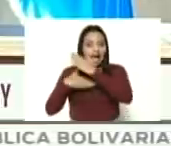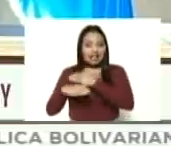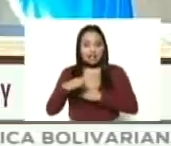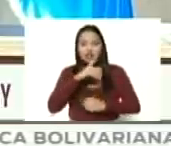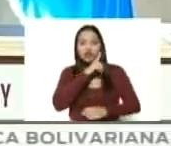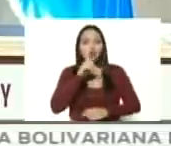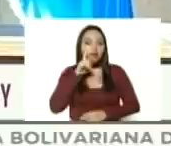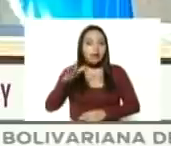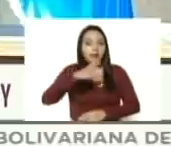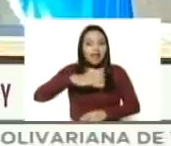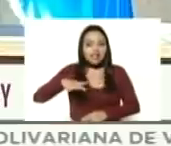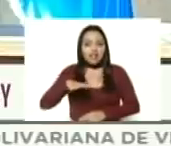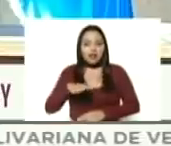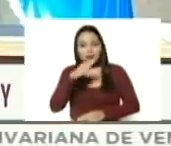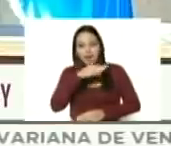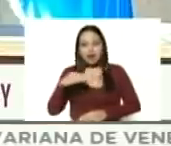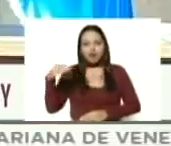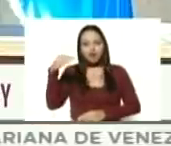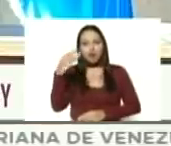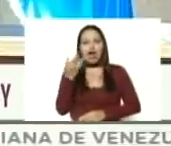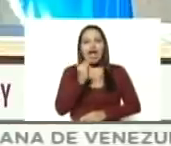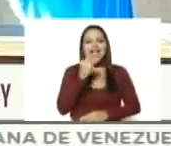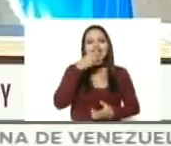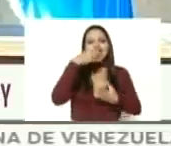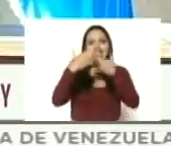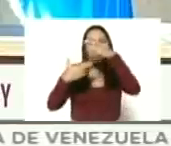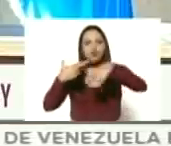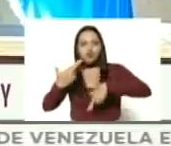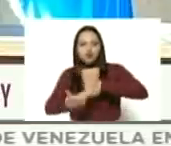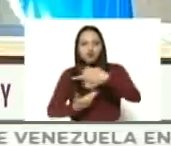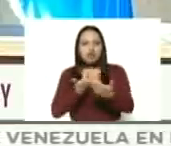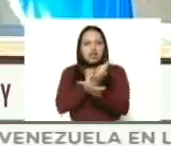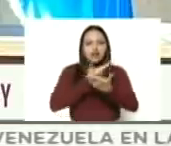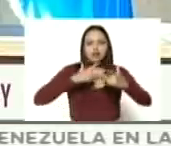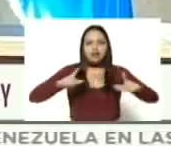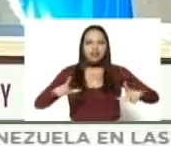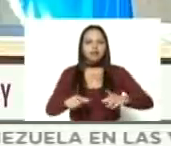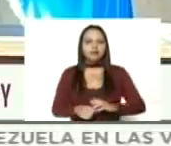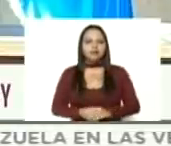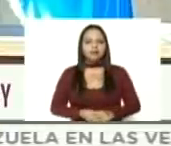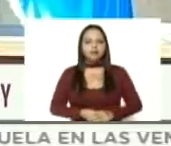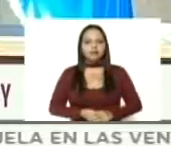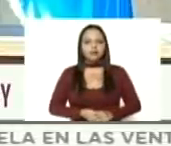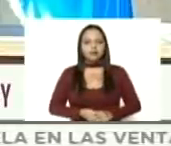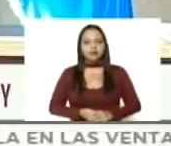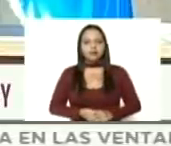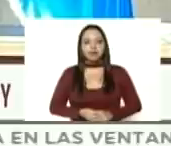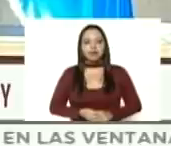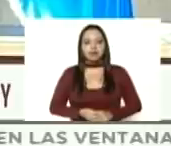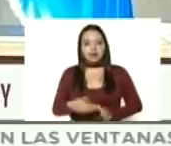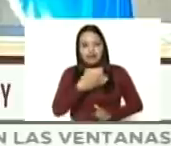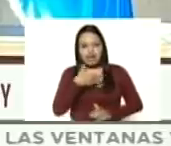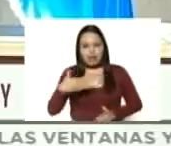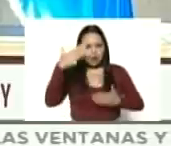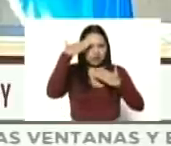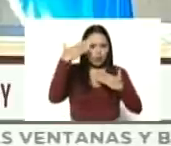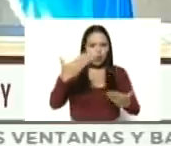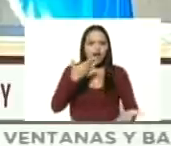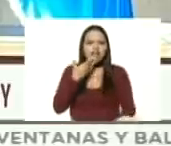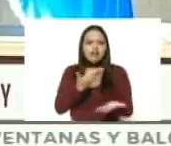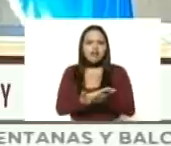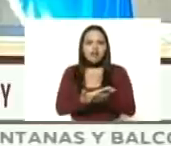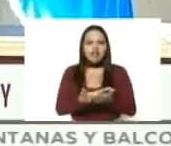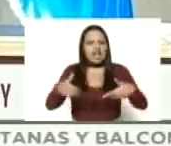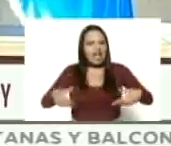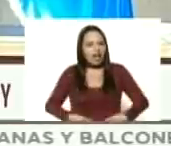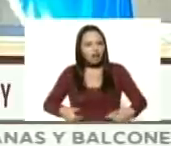fue el grito de rebeldía y de libertad. Quiero saludar y agradecer el esfuerzo que